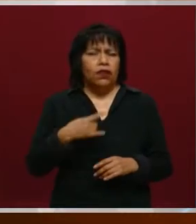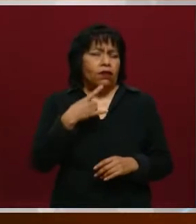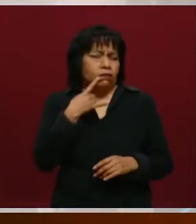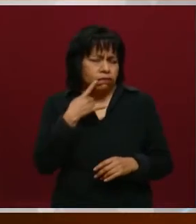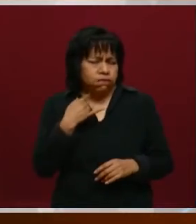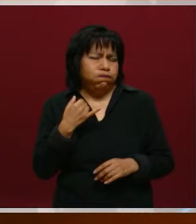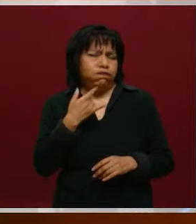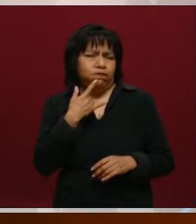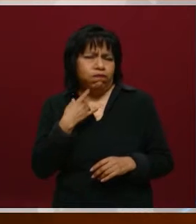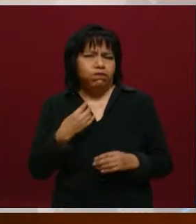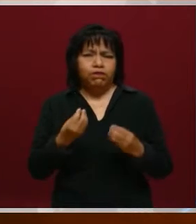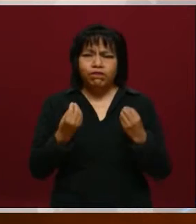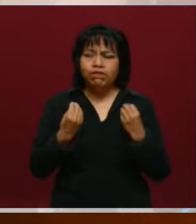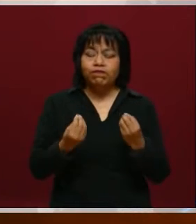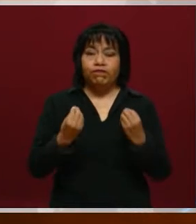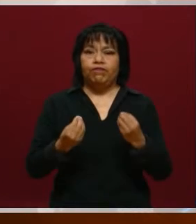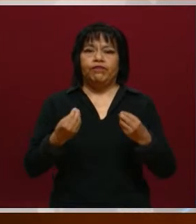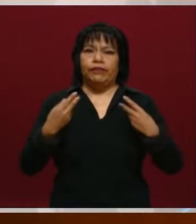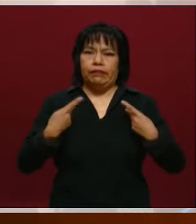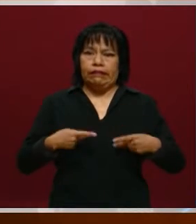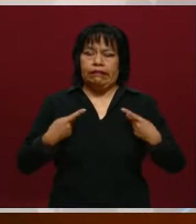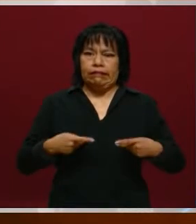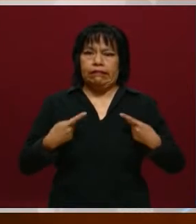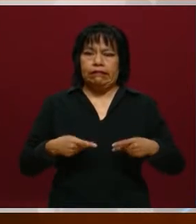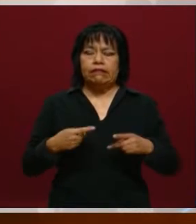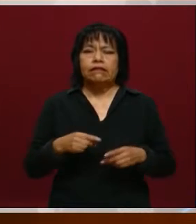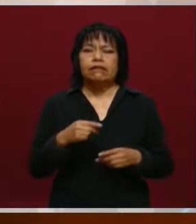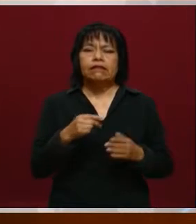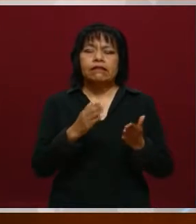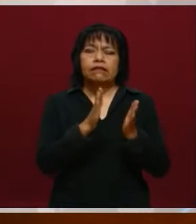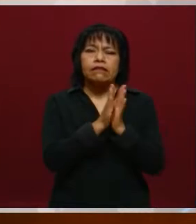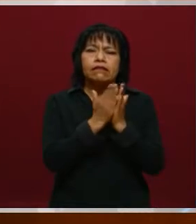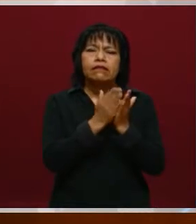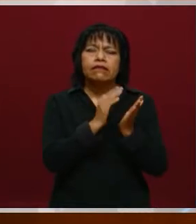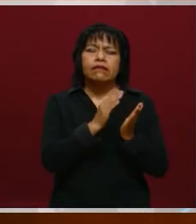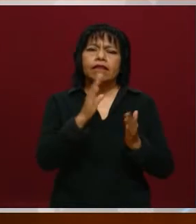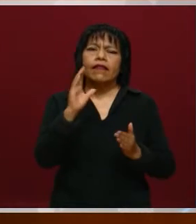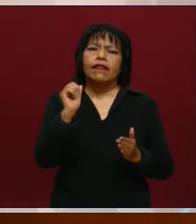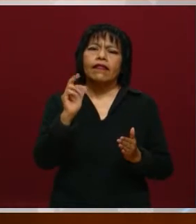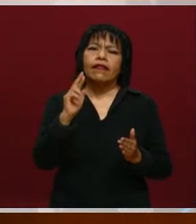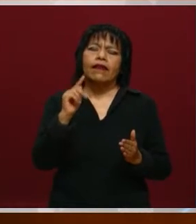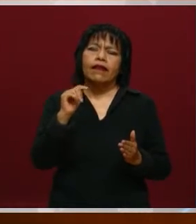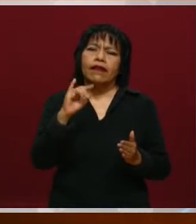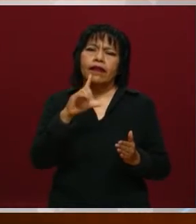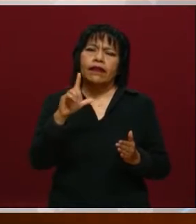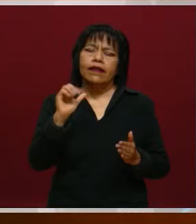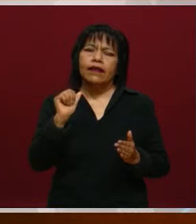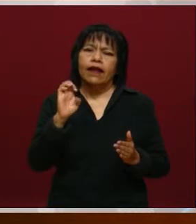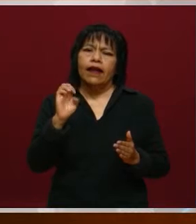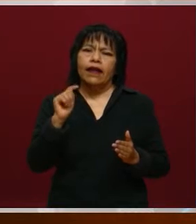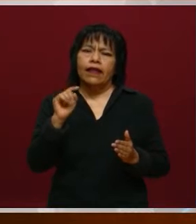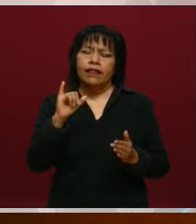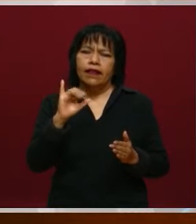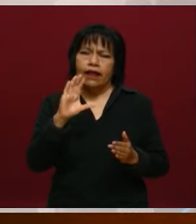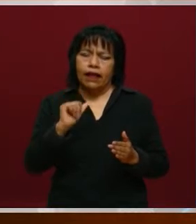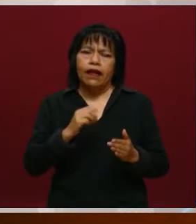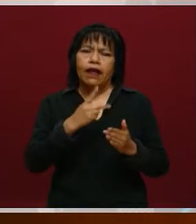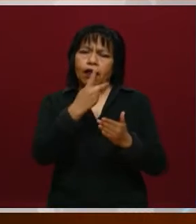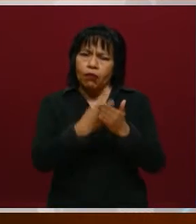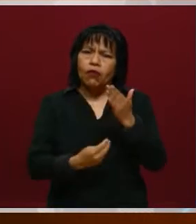muchísima gente desde noria que las cartillas éticas fueron el primer proyecto